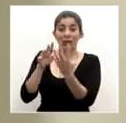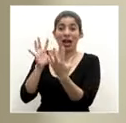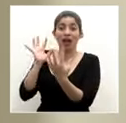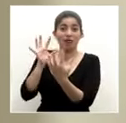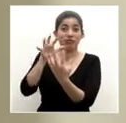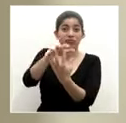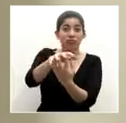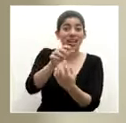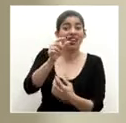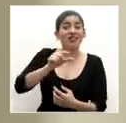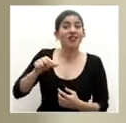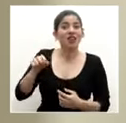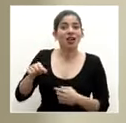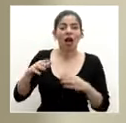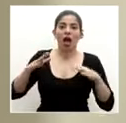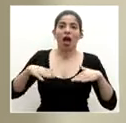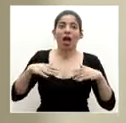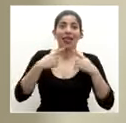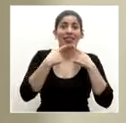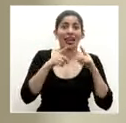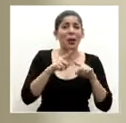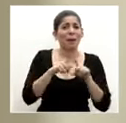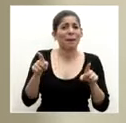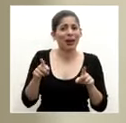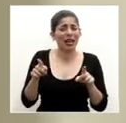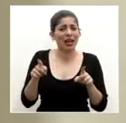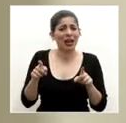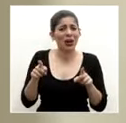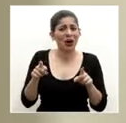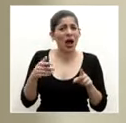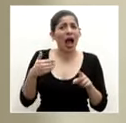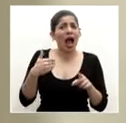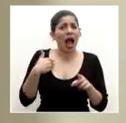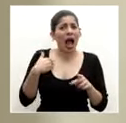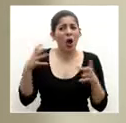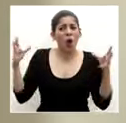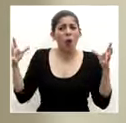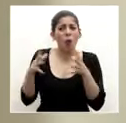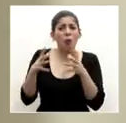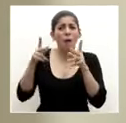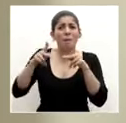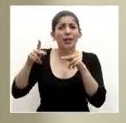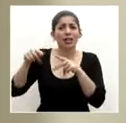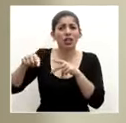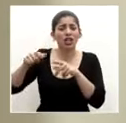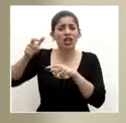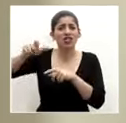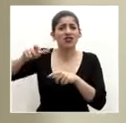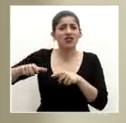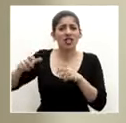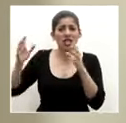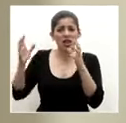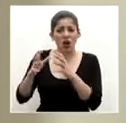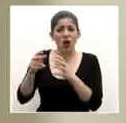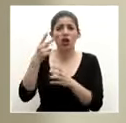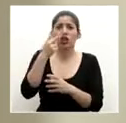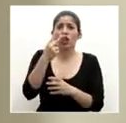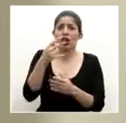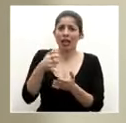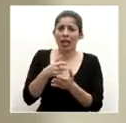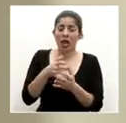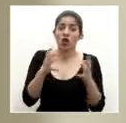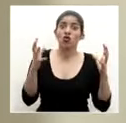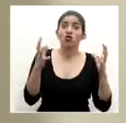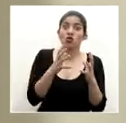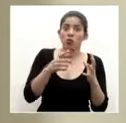tema de los ríos aún no está en un decreto, lo cierto es que había una aglomeración de personas en este lugar, con dos situaciones delicadas: la